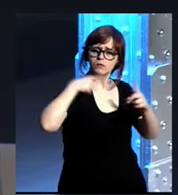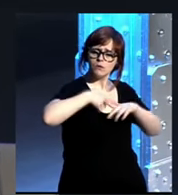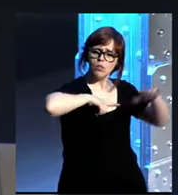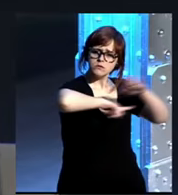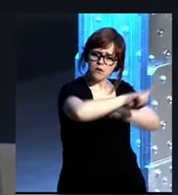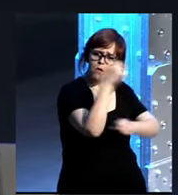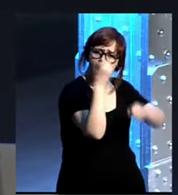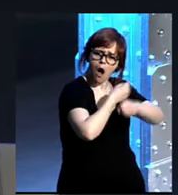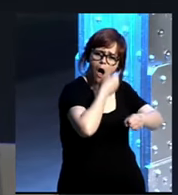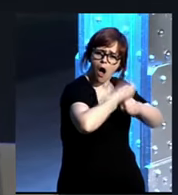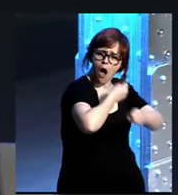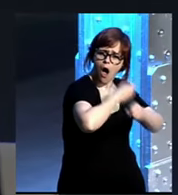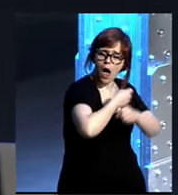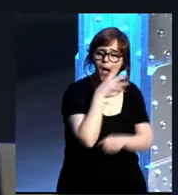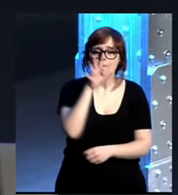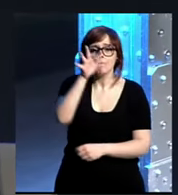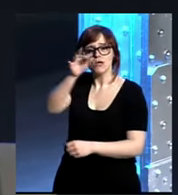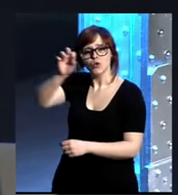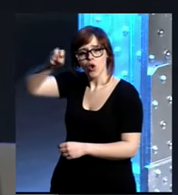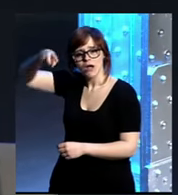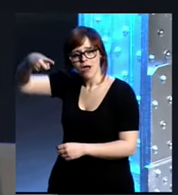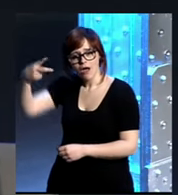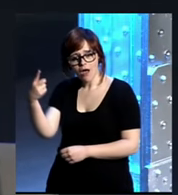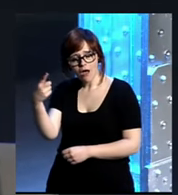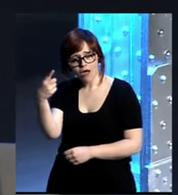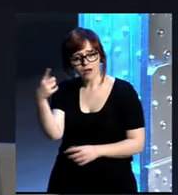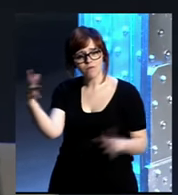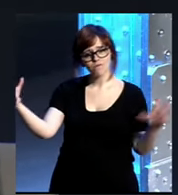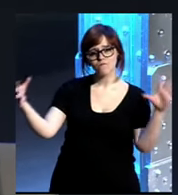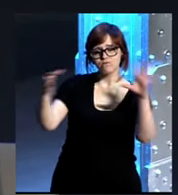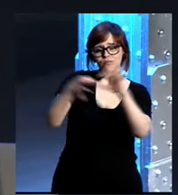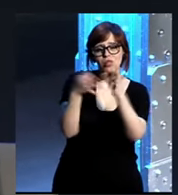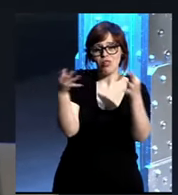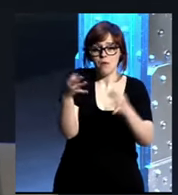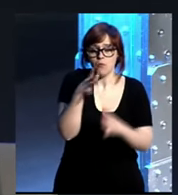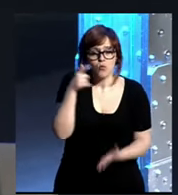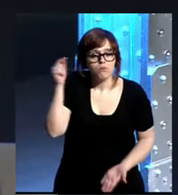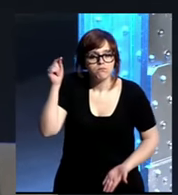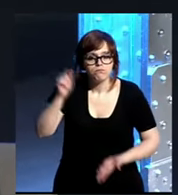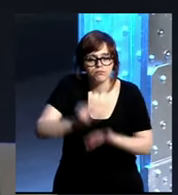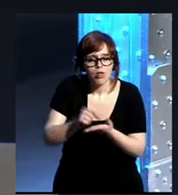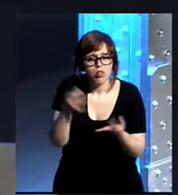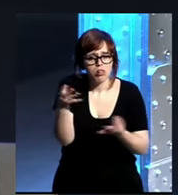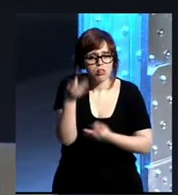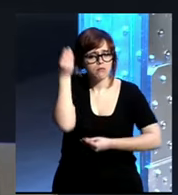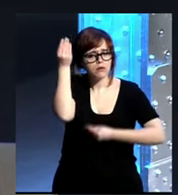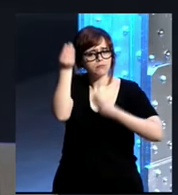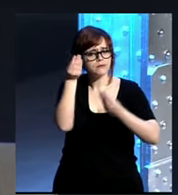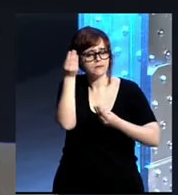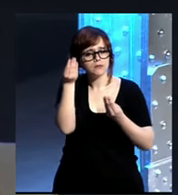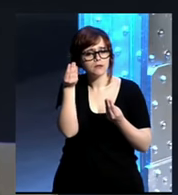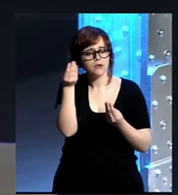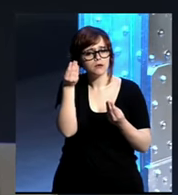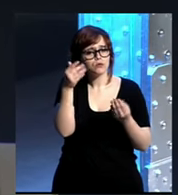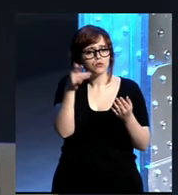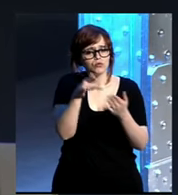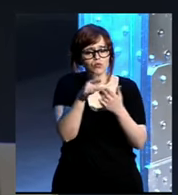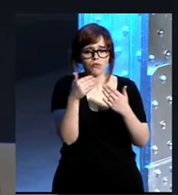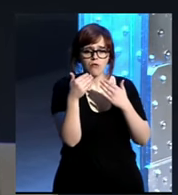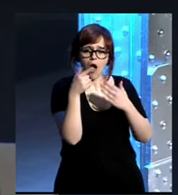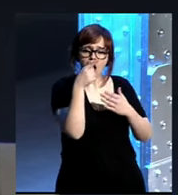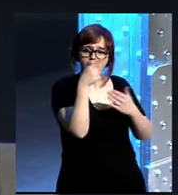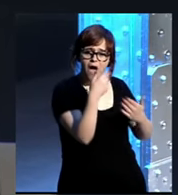reciben. Porque en última instancia, en un momento determinado de su vida, tienen que decidir entre lo que les ayuda a mantener su coste fijo para sus proyectos,